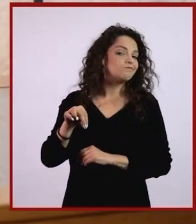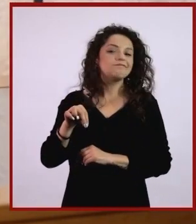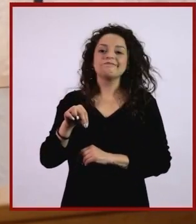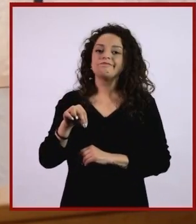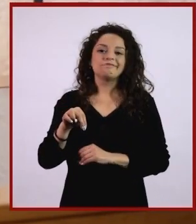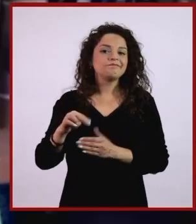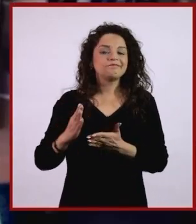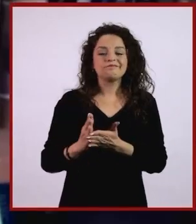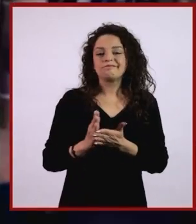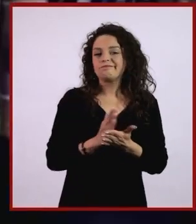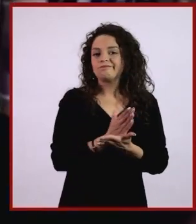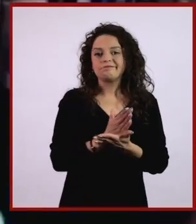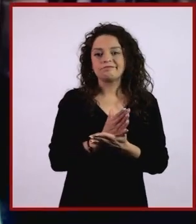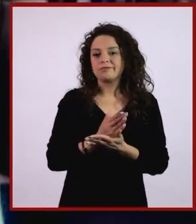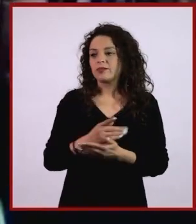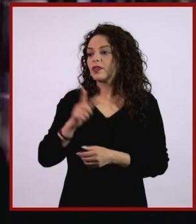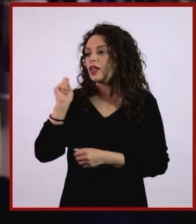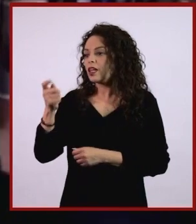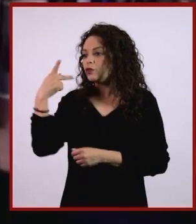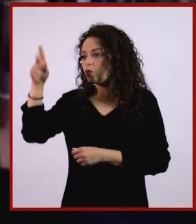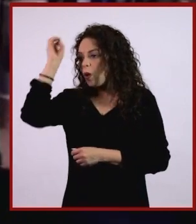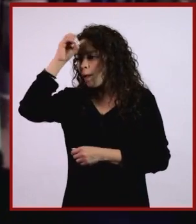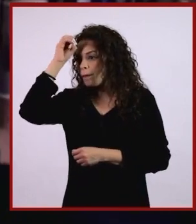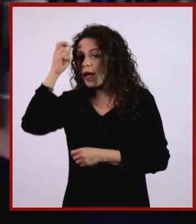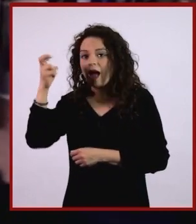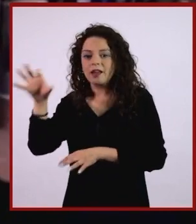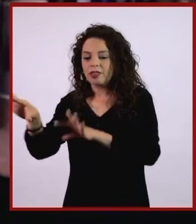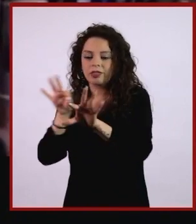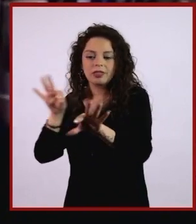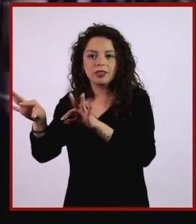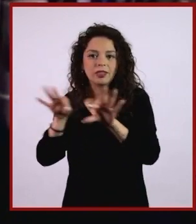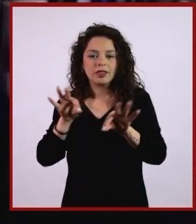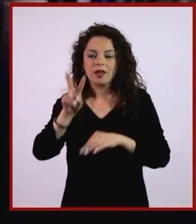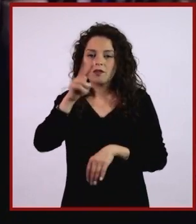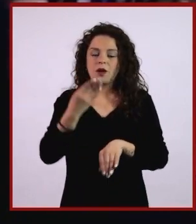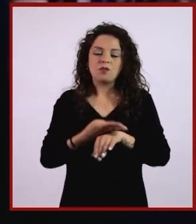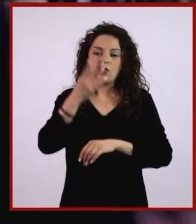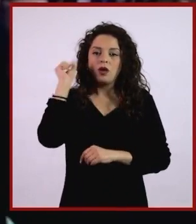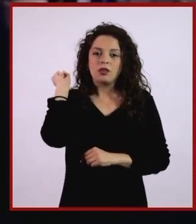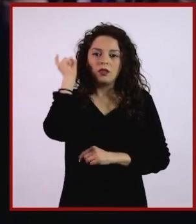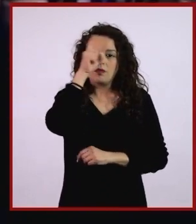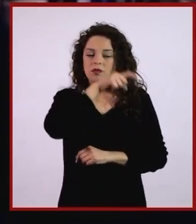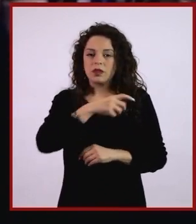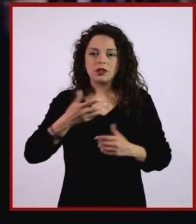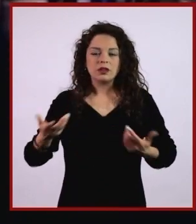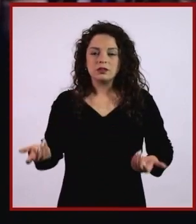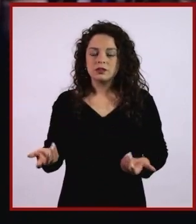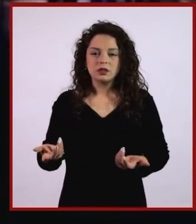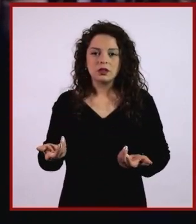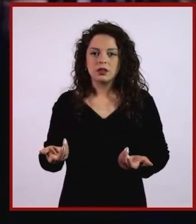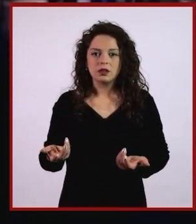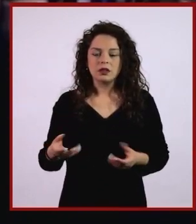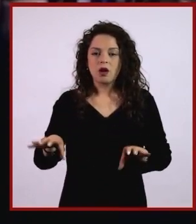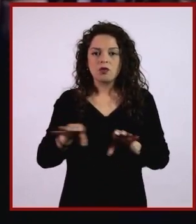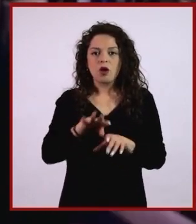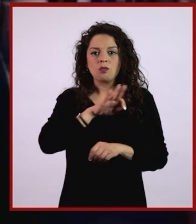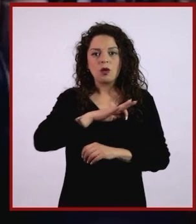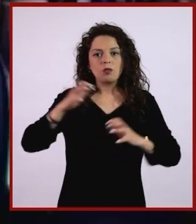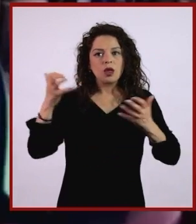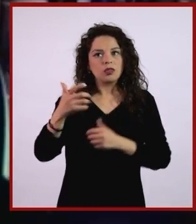es la polarización, porque cada quien busca las opiniones que le gustan y cada vez nos está costando más y más trabajo